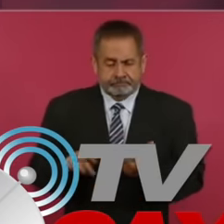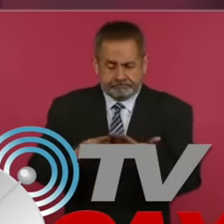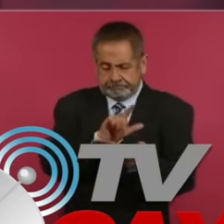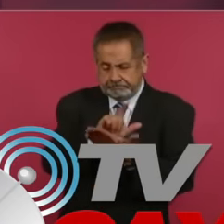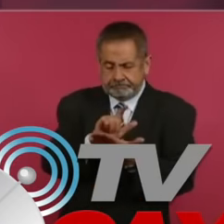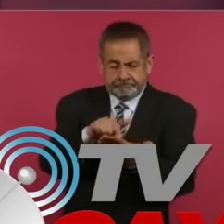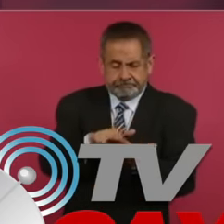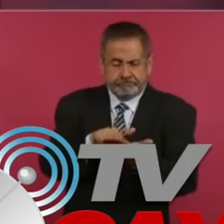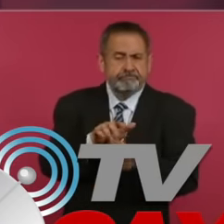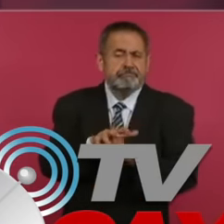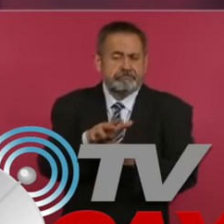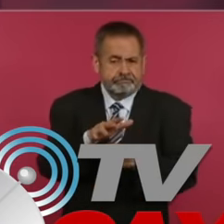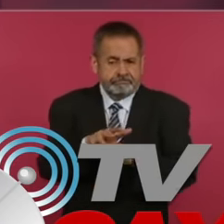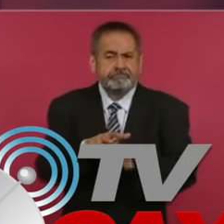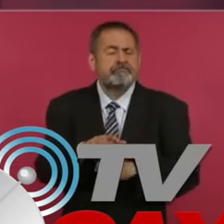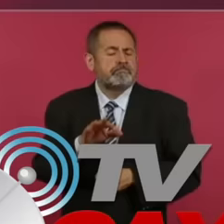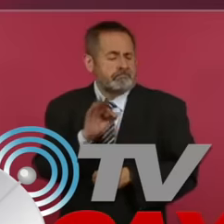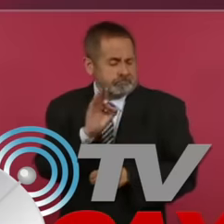legalmente